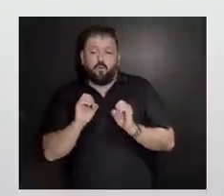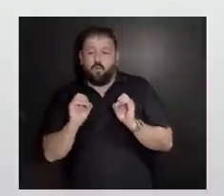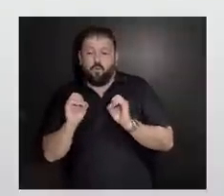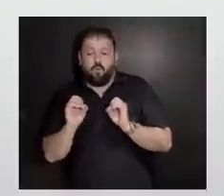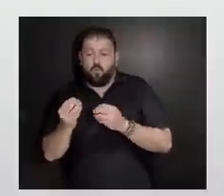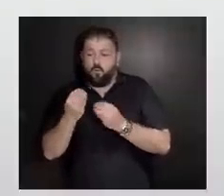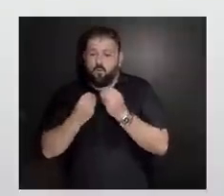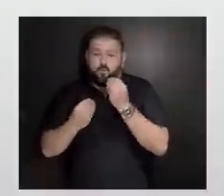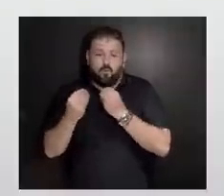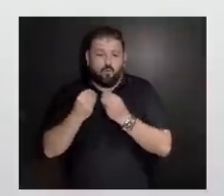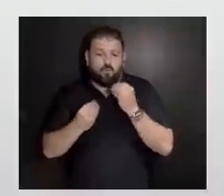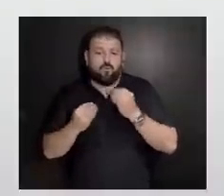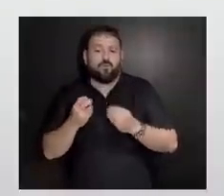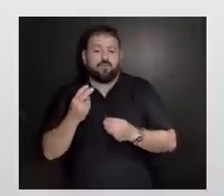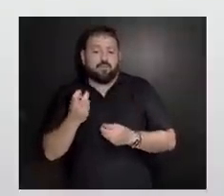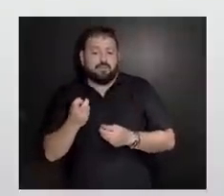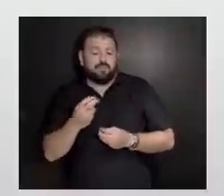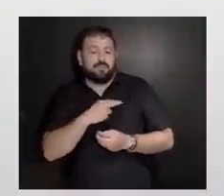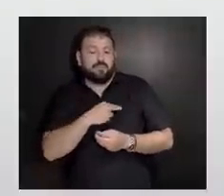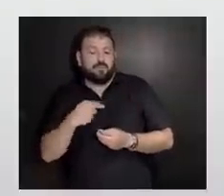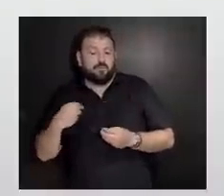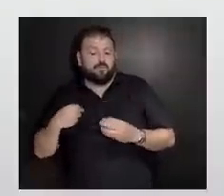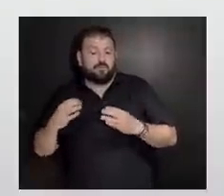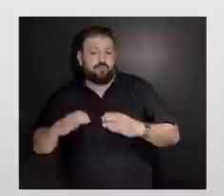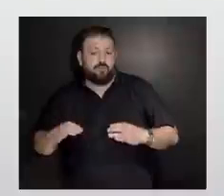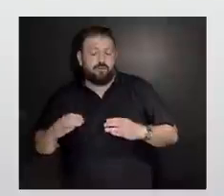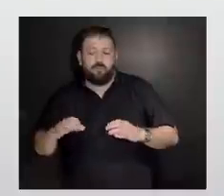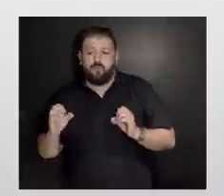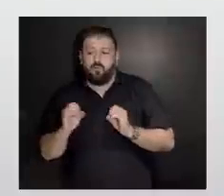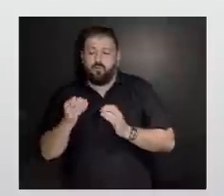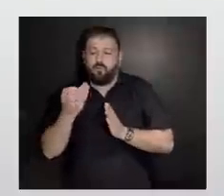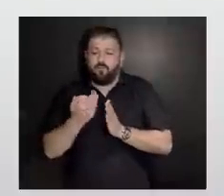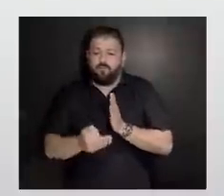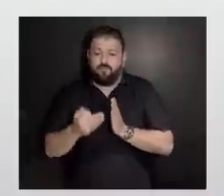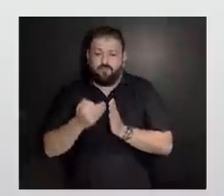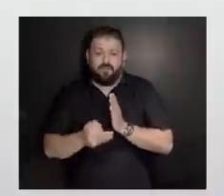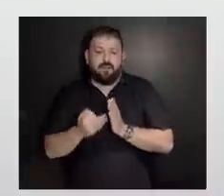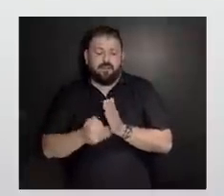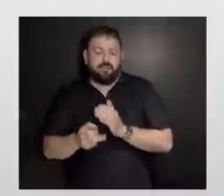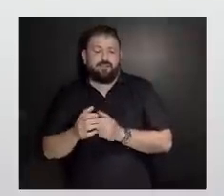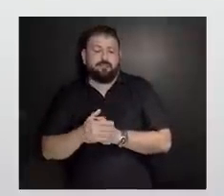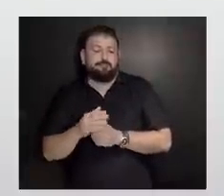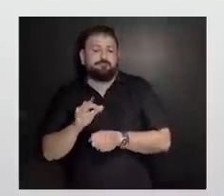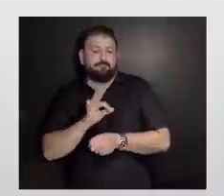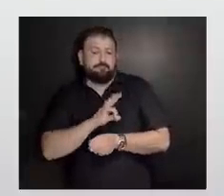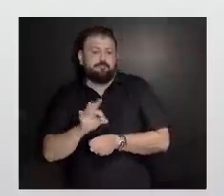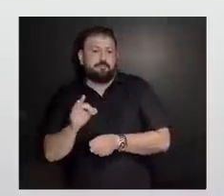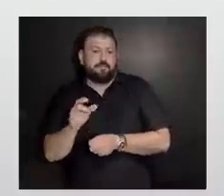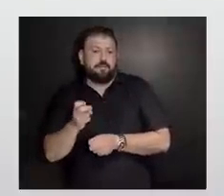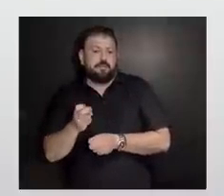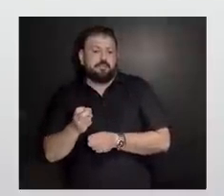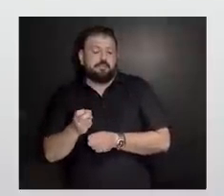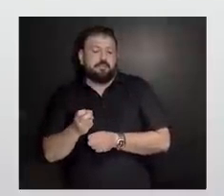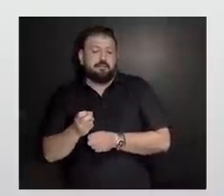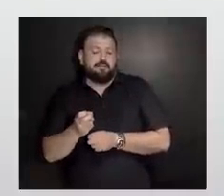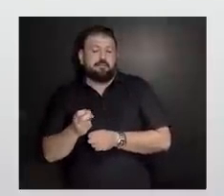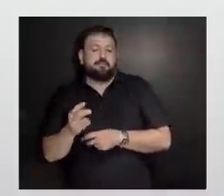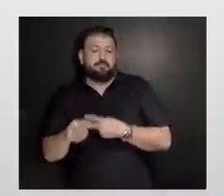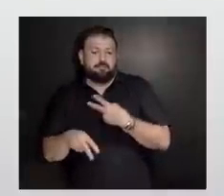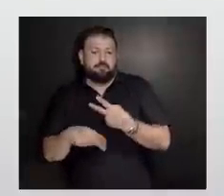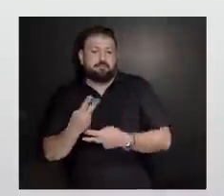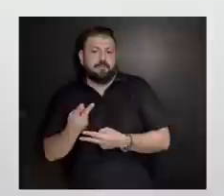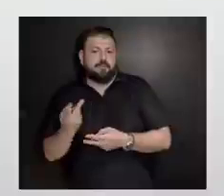alimento, entonces nuestro cuerpo a lo mejor ya se quedó sin reservas de glucosa y pues va a